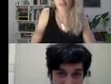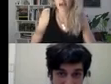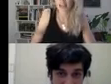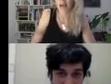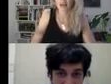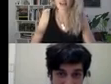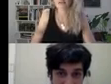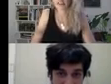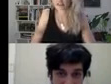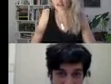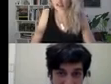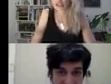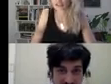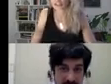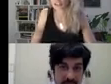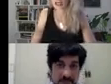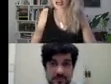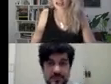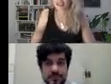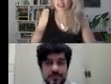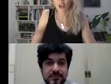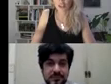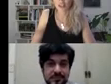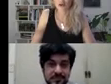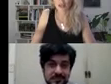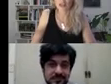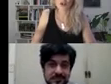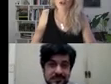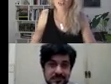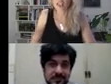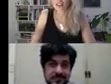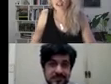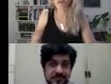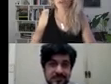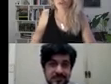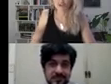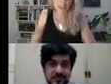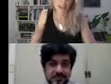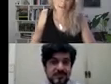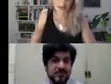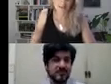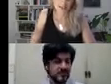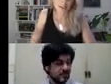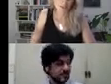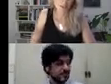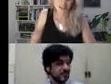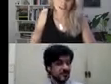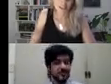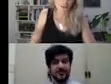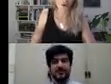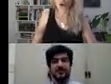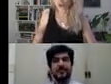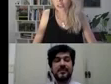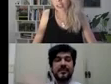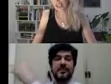República Argentina en Miami, y al Ministerio de Relaciones Exteriores, de Comercio Internacional y Culto. Para mí es un placer